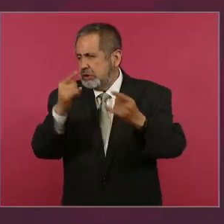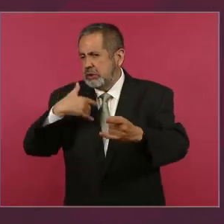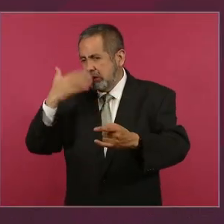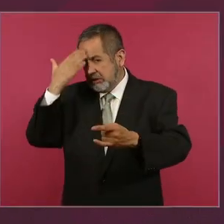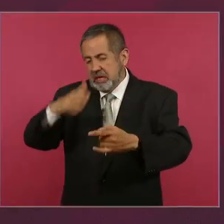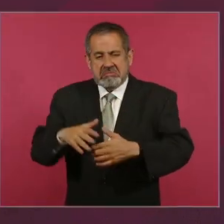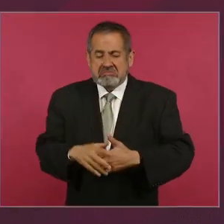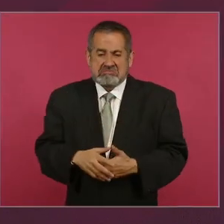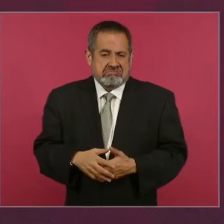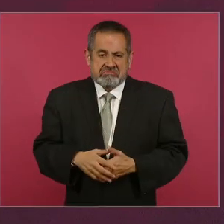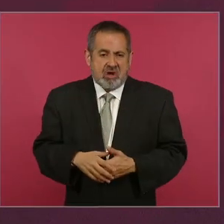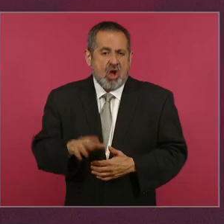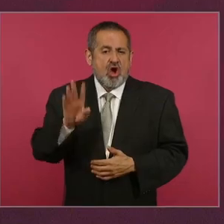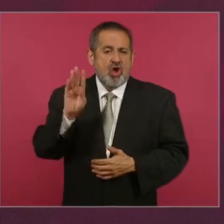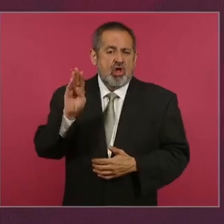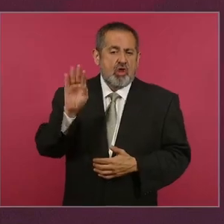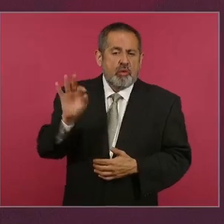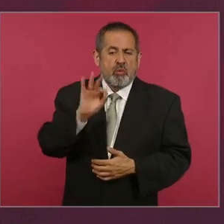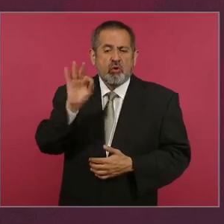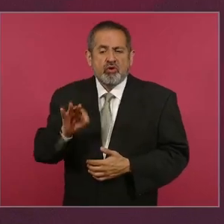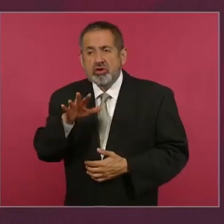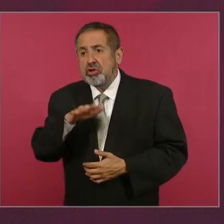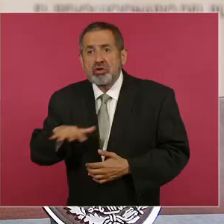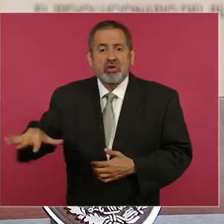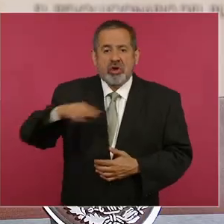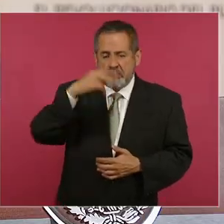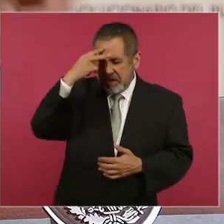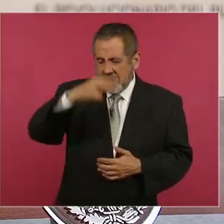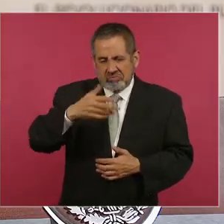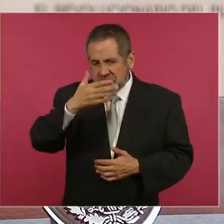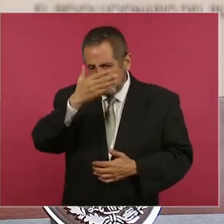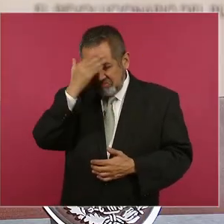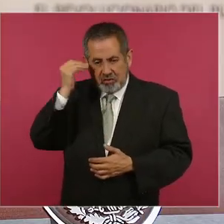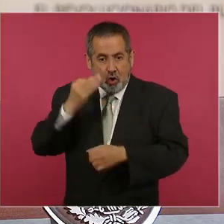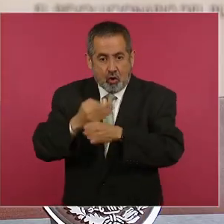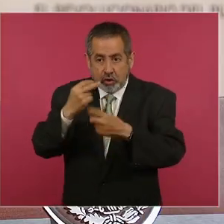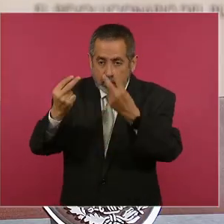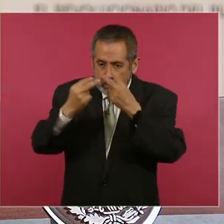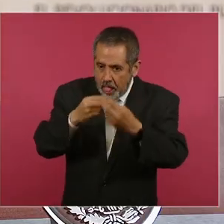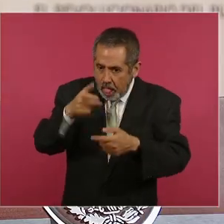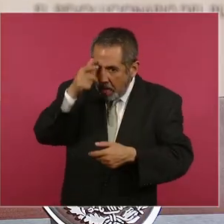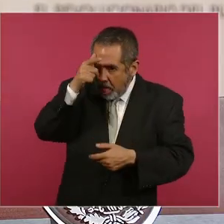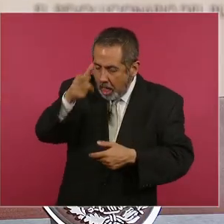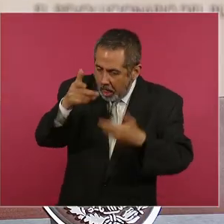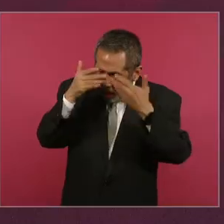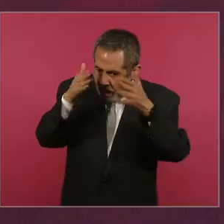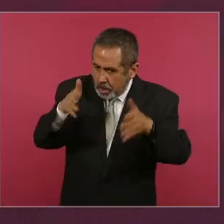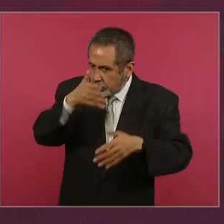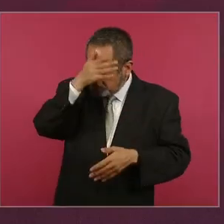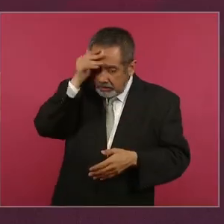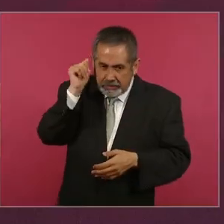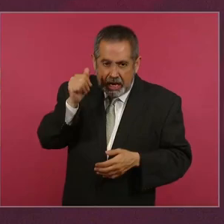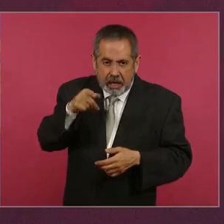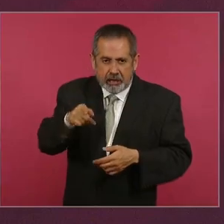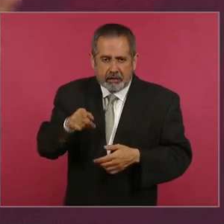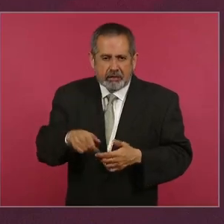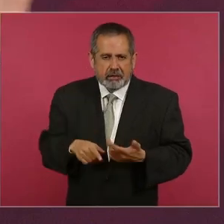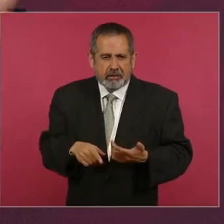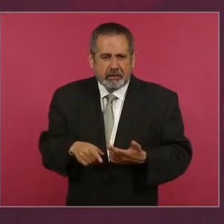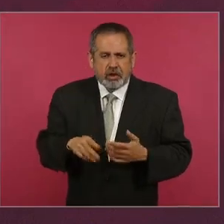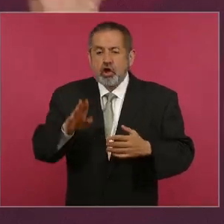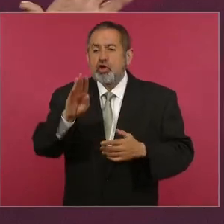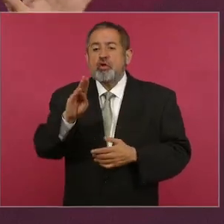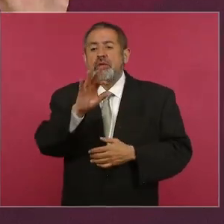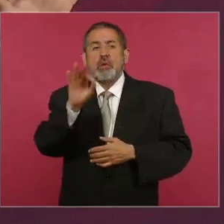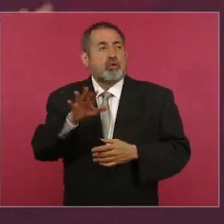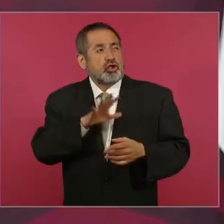El 90% de los mexicanos que nos está escuchando, no los que nos están escuchando, el 90%